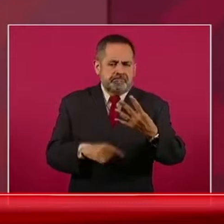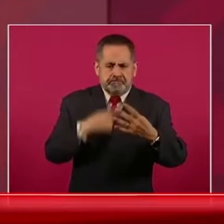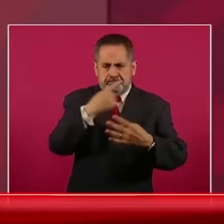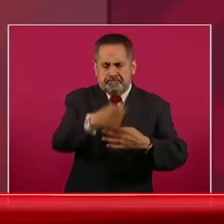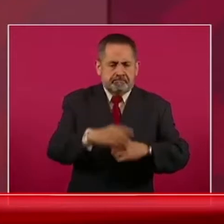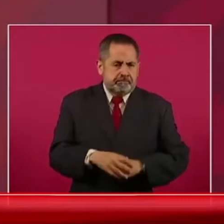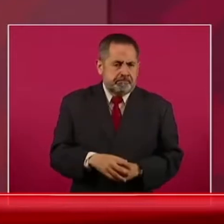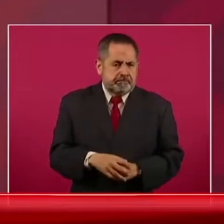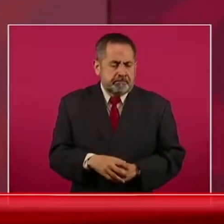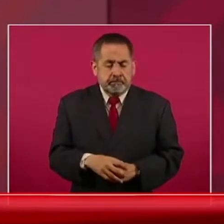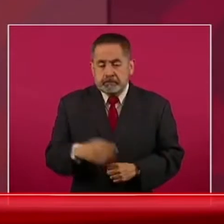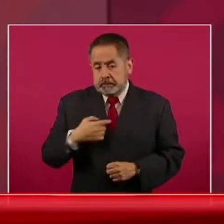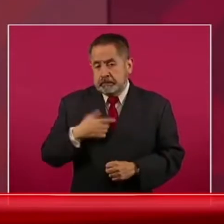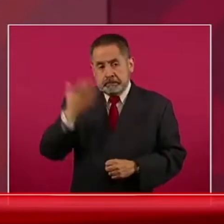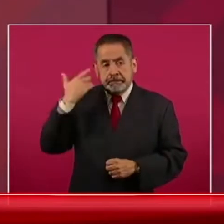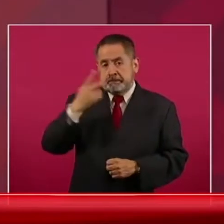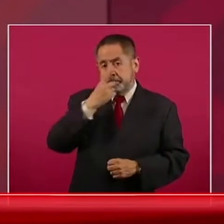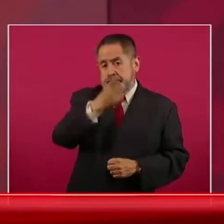Una,